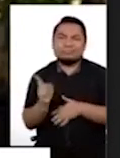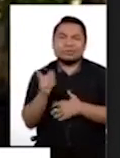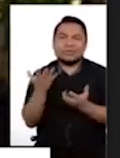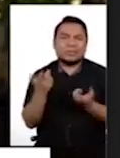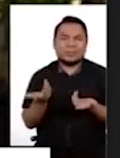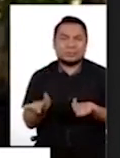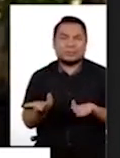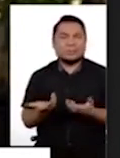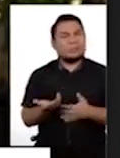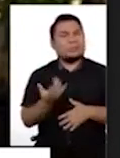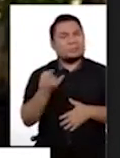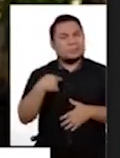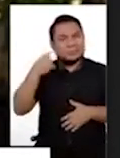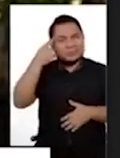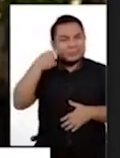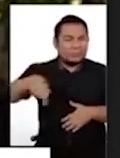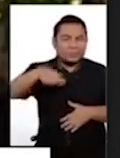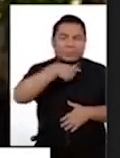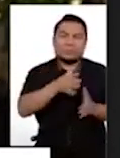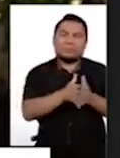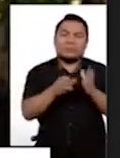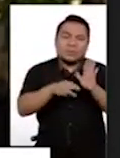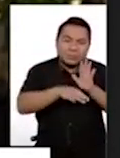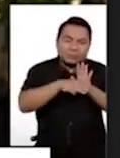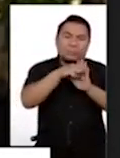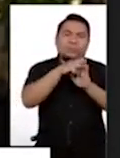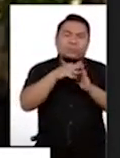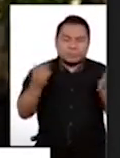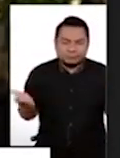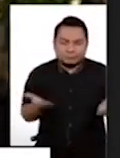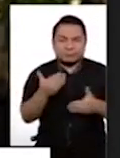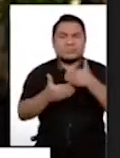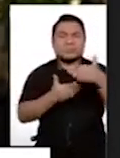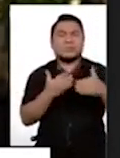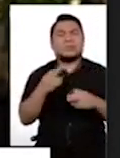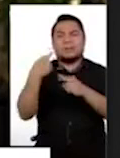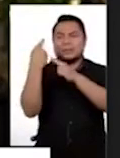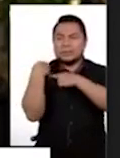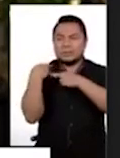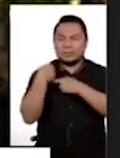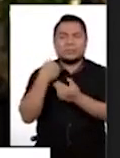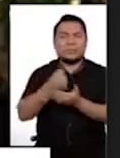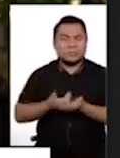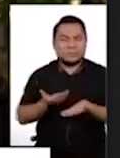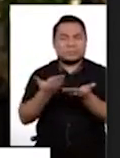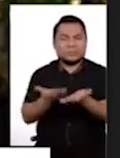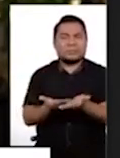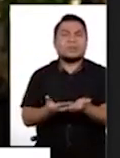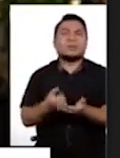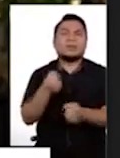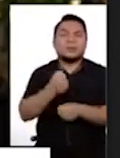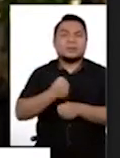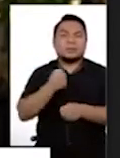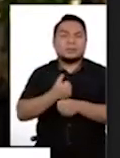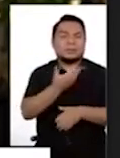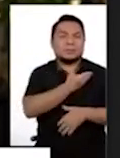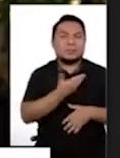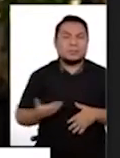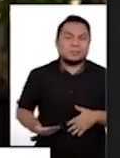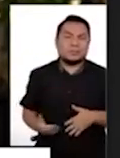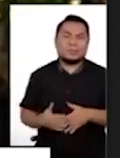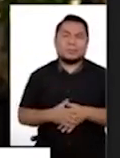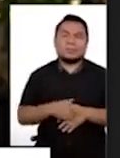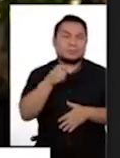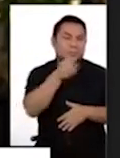país reclama mucha madurez, mucha ponderación, y tenemos que tener la mejor disposición para responder como Estado. Usted bien lo ha enfatizado,